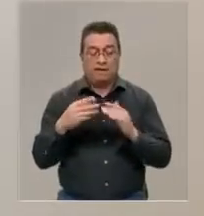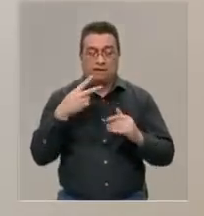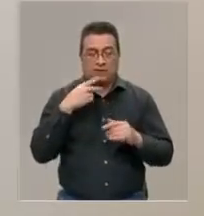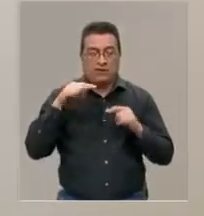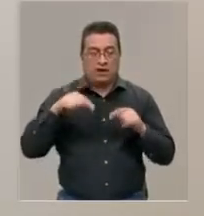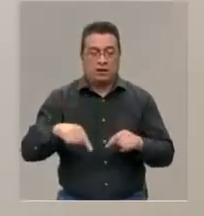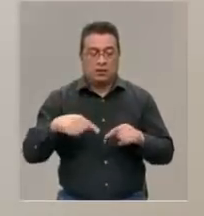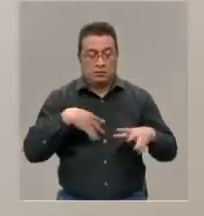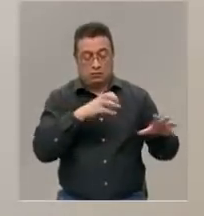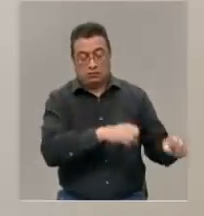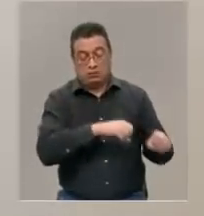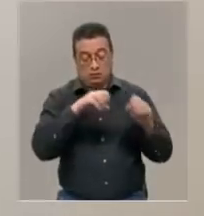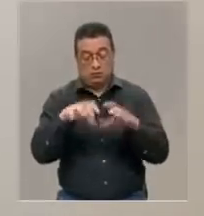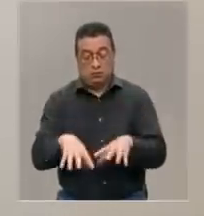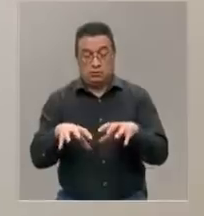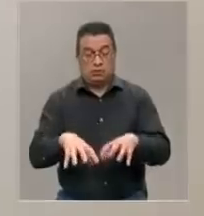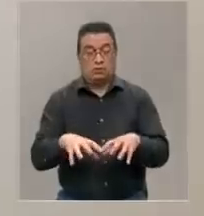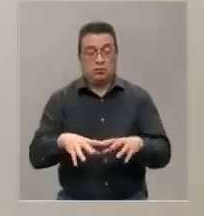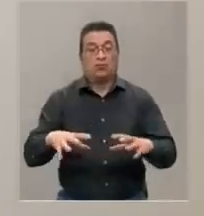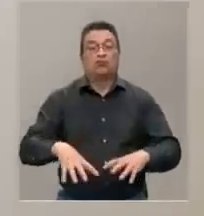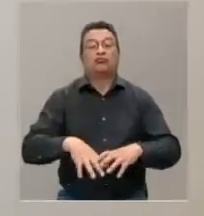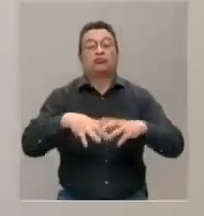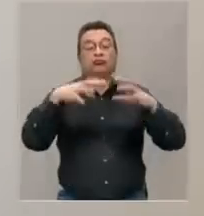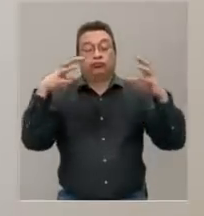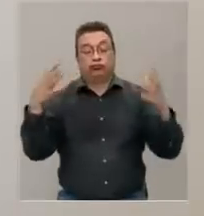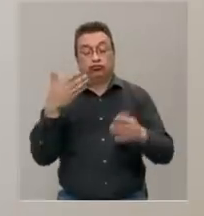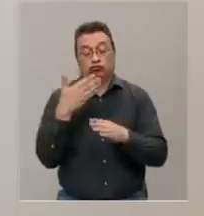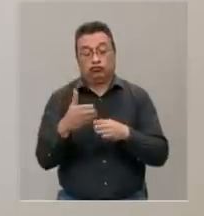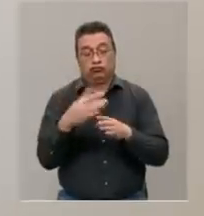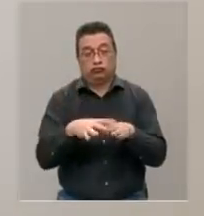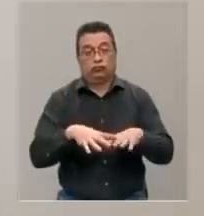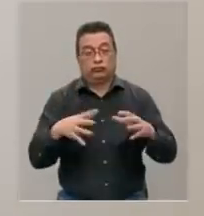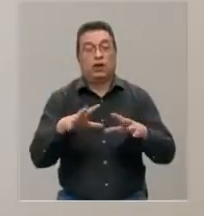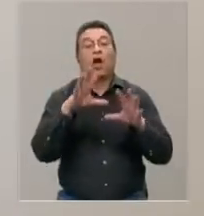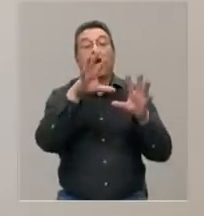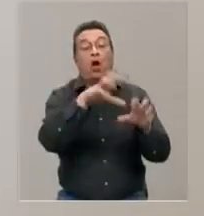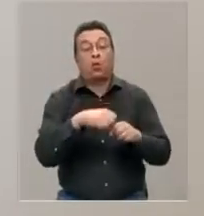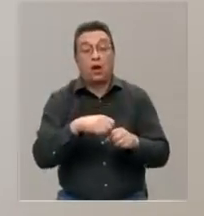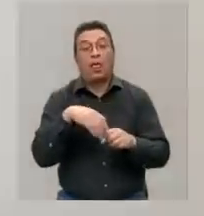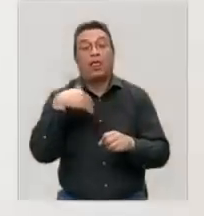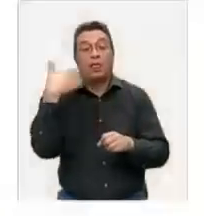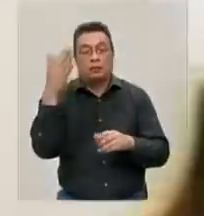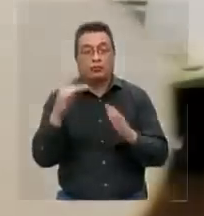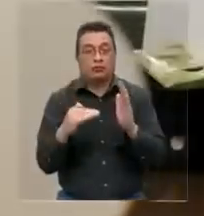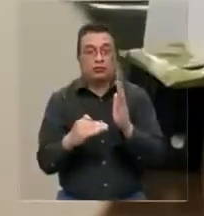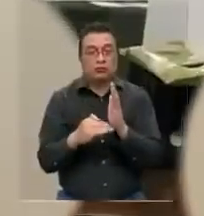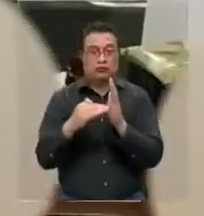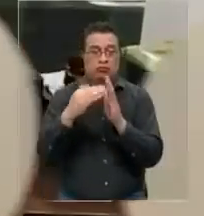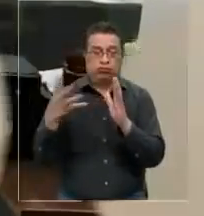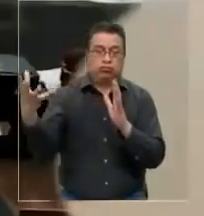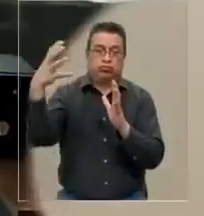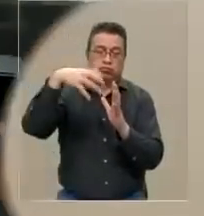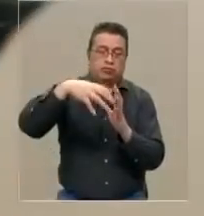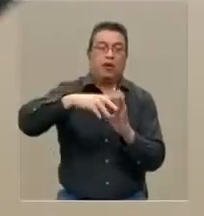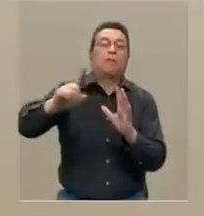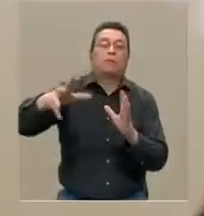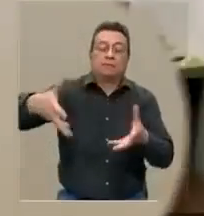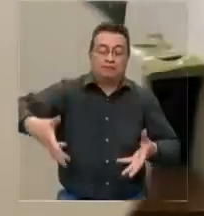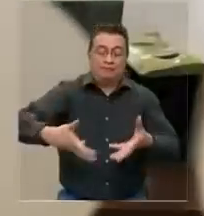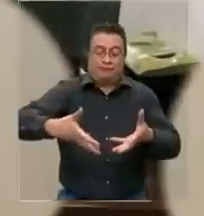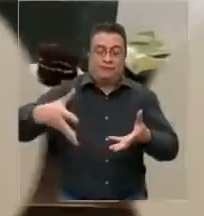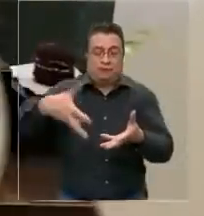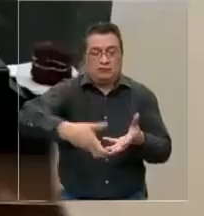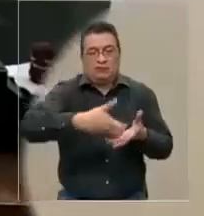los dejamos. Bueno, el escombro no lo viene a buscar, fue un contenedor. Pero sale